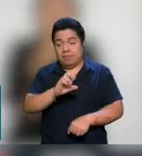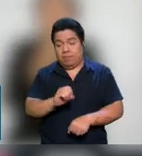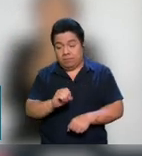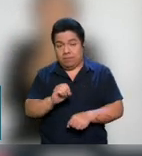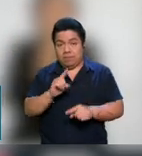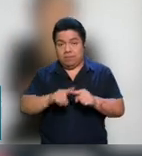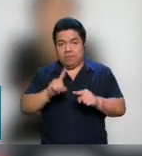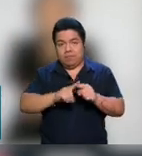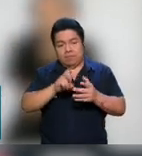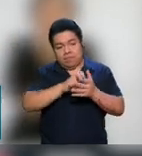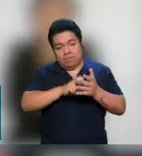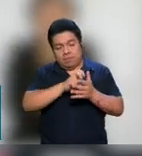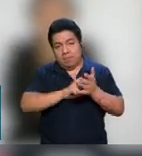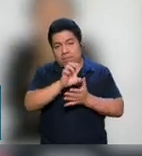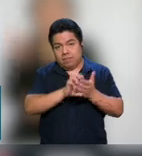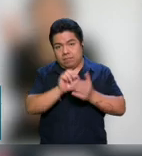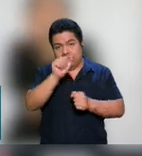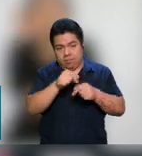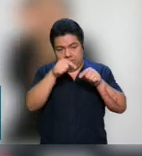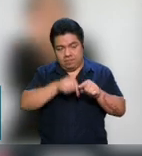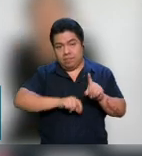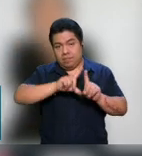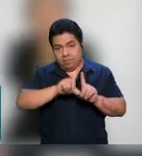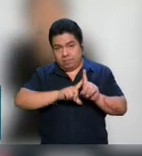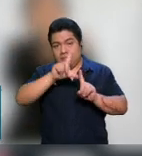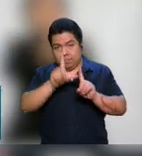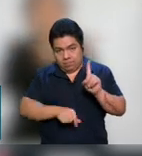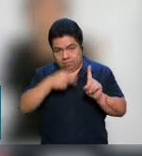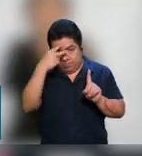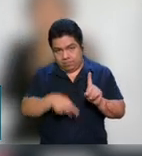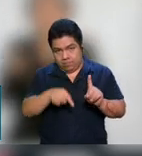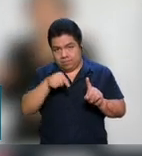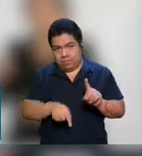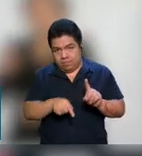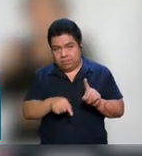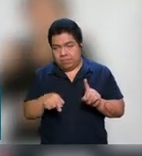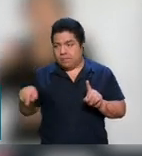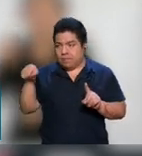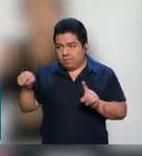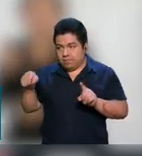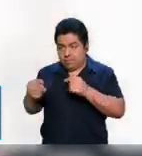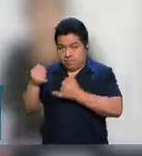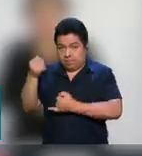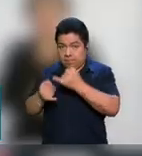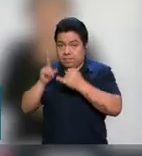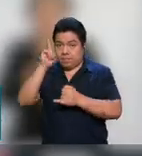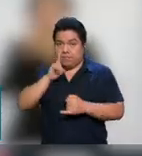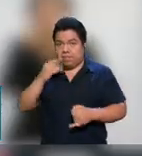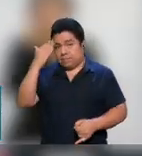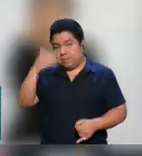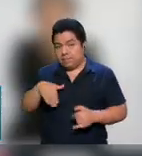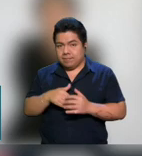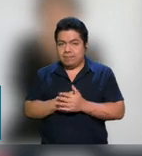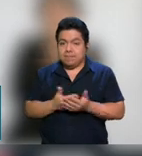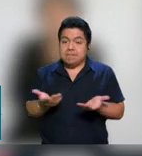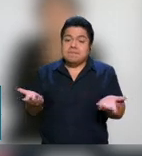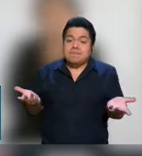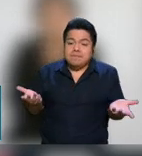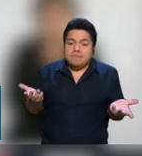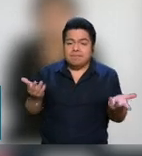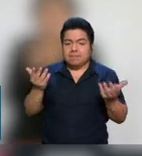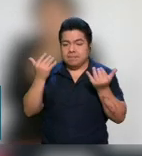o reformas a la Constitución Política de los Estados Unidos Mexicanos. Eso lo sabe la jueza. O sea, ustedes